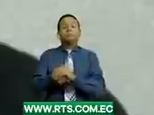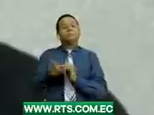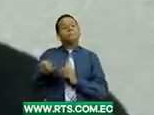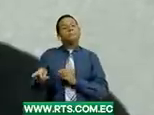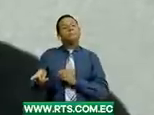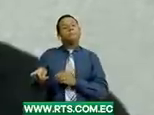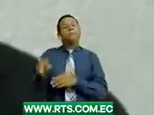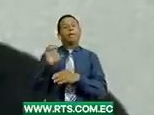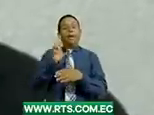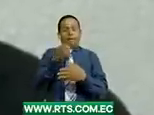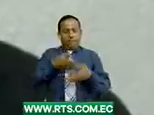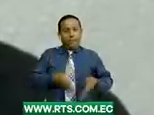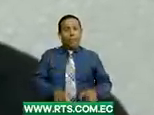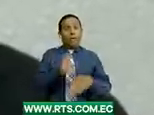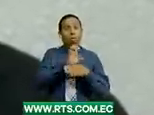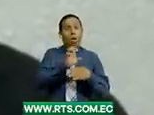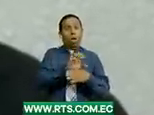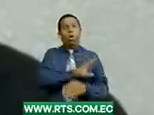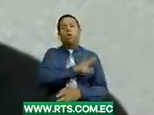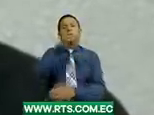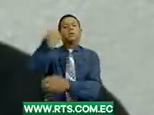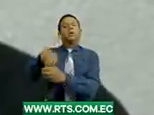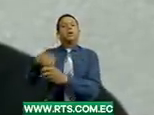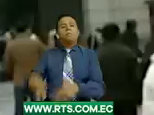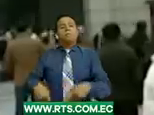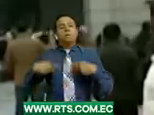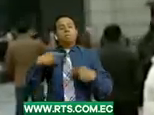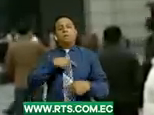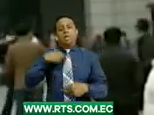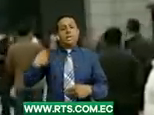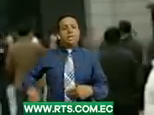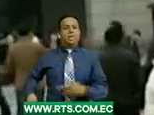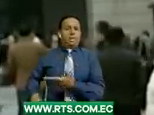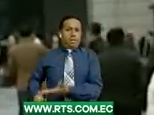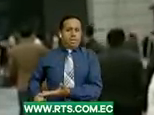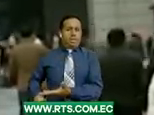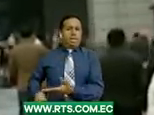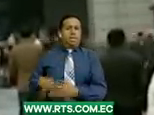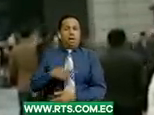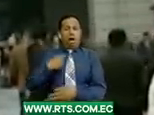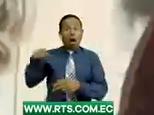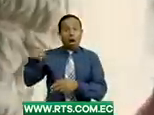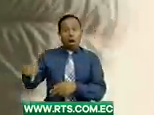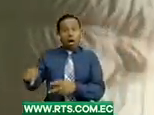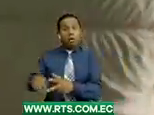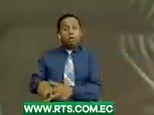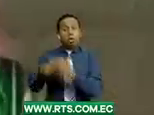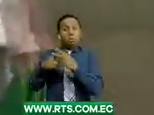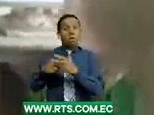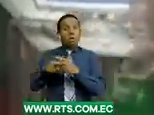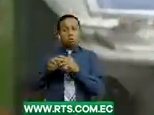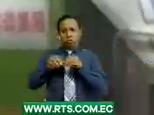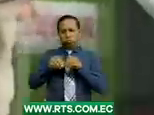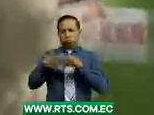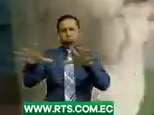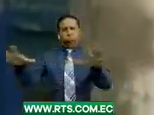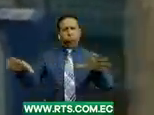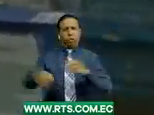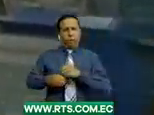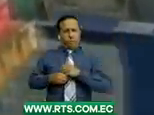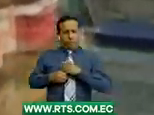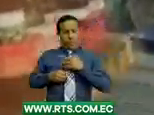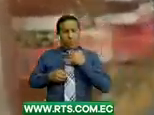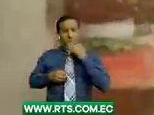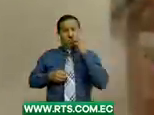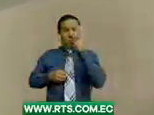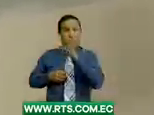estudiante ecuatoriano radicado desde el 2017 en Wuhan, ciudad china donde se originó el coronavirus. Nos contactamos con él para conocer cuál